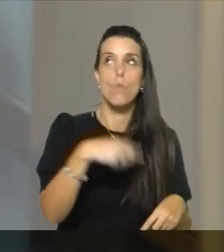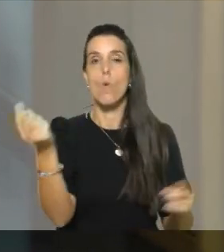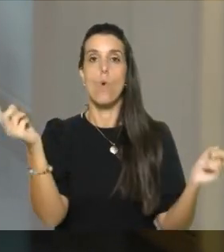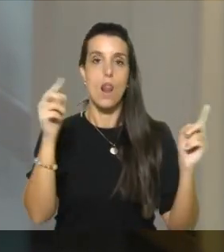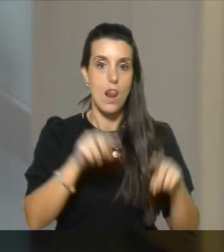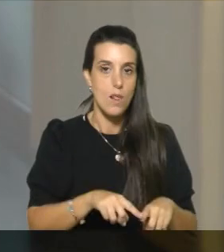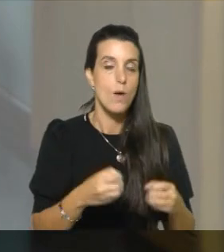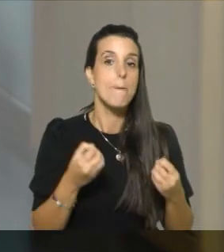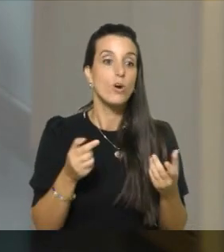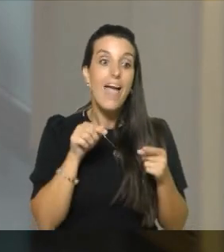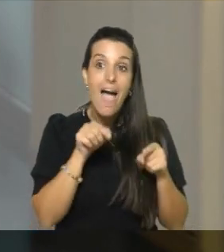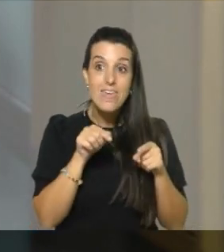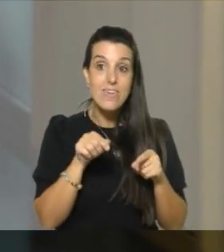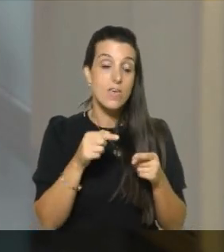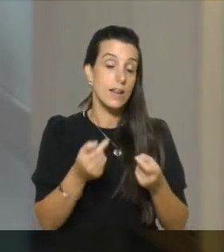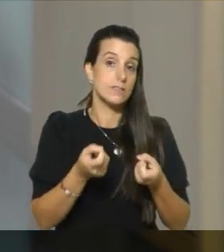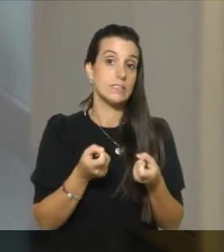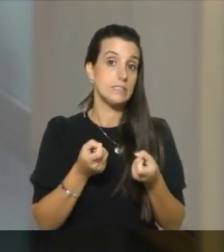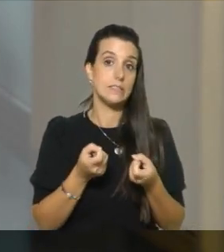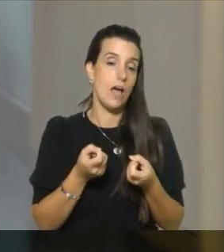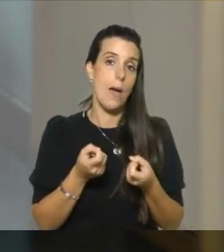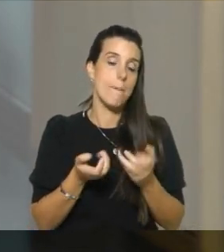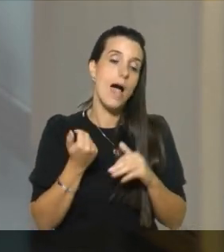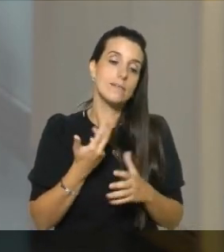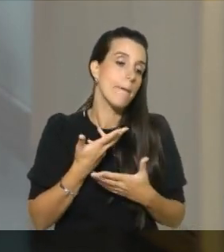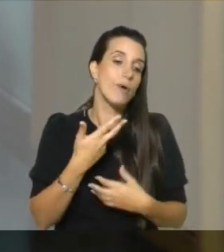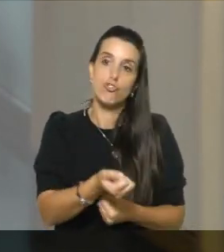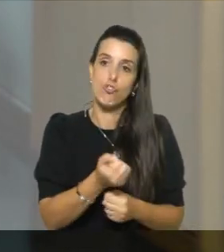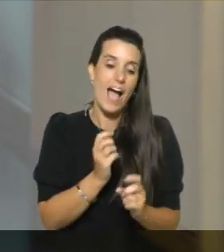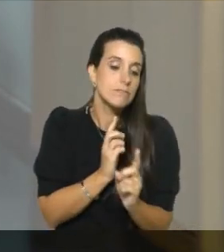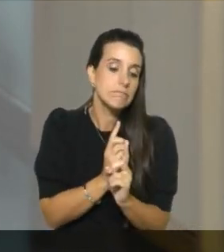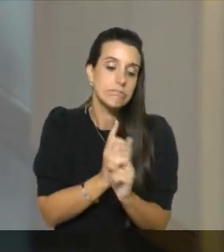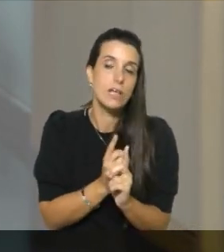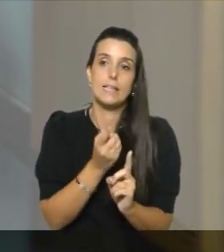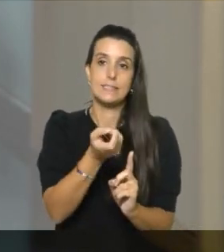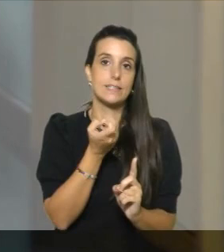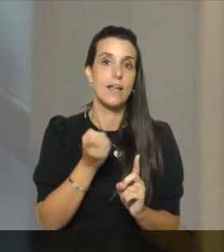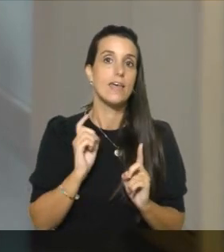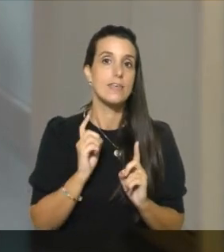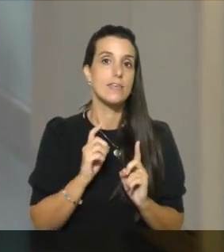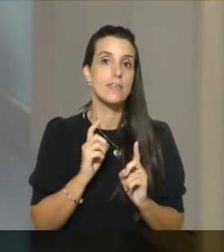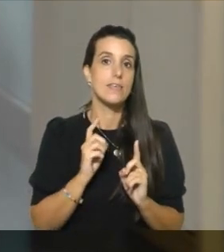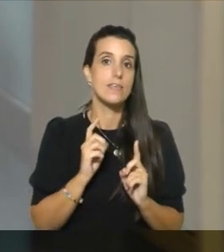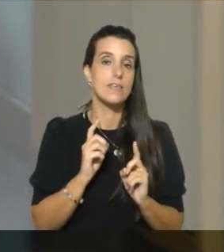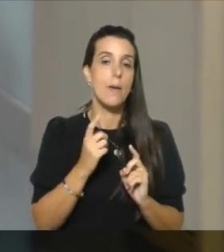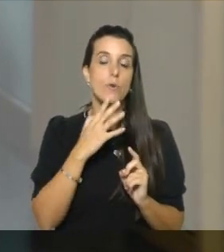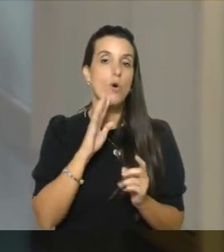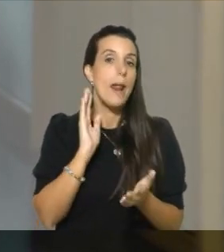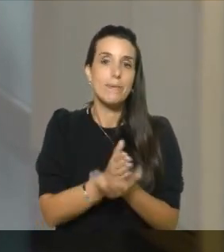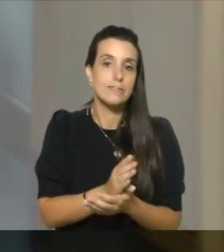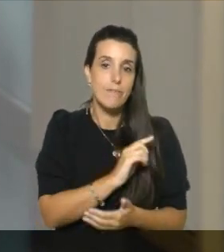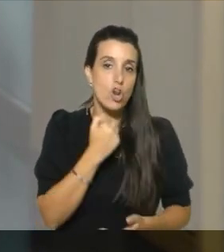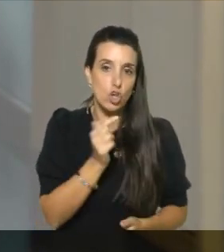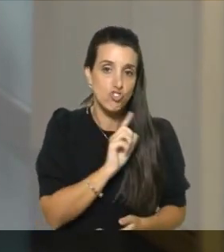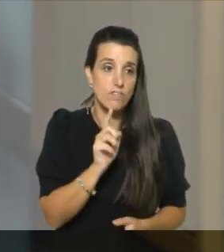porque evidentemente ahí lo que se precisa es algo más asistencial que que que la figura de lo que sería represiva porque es una